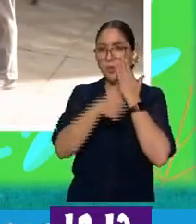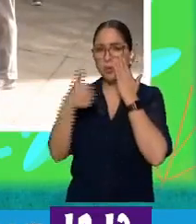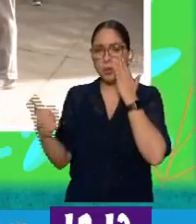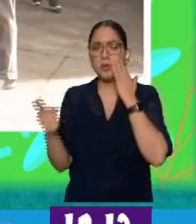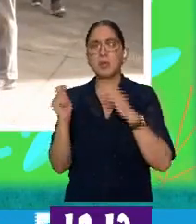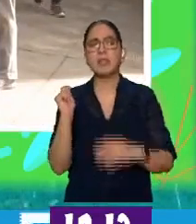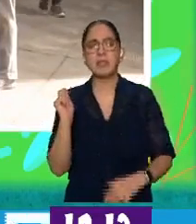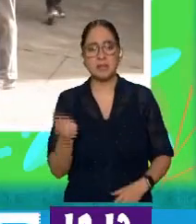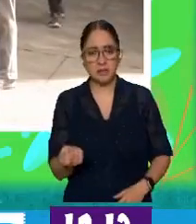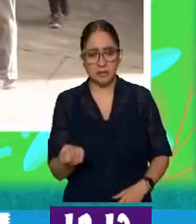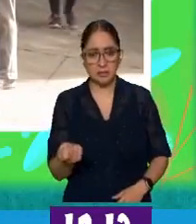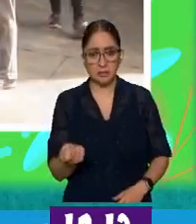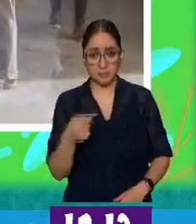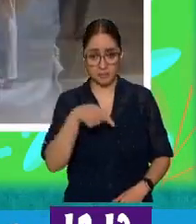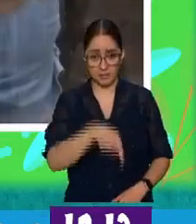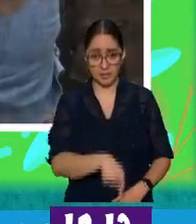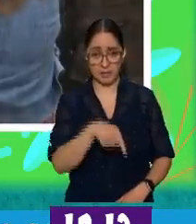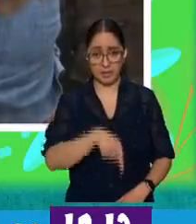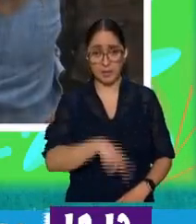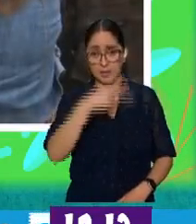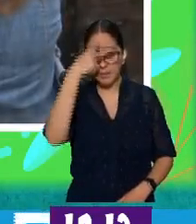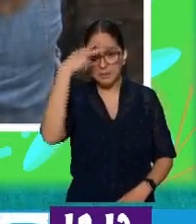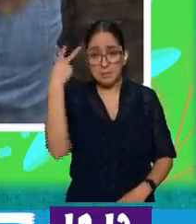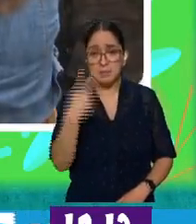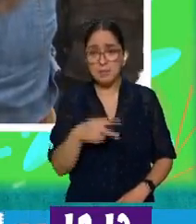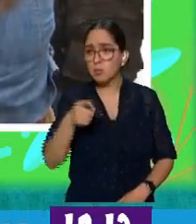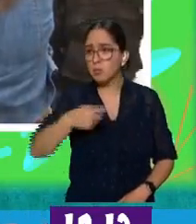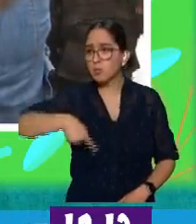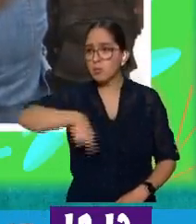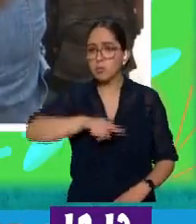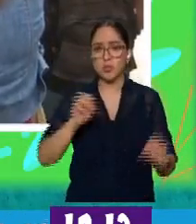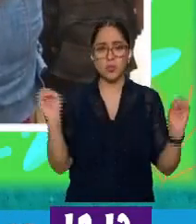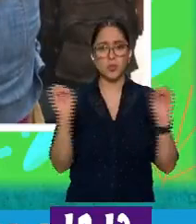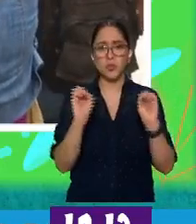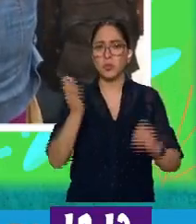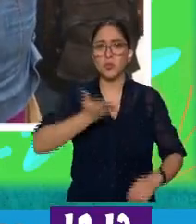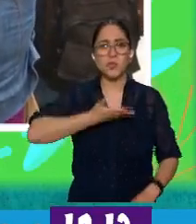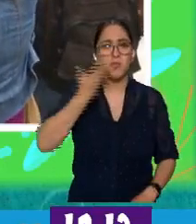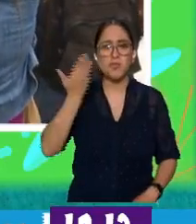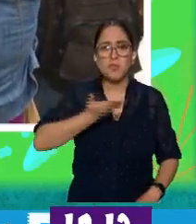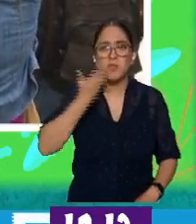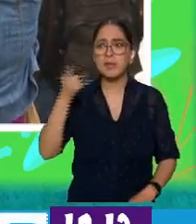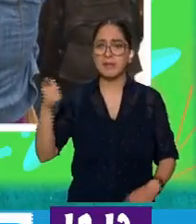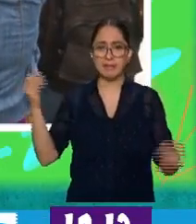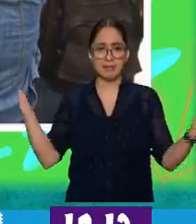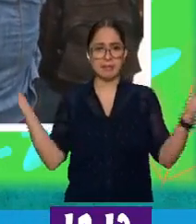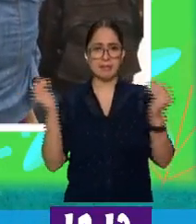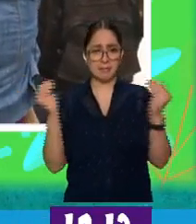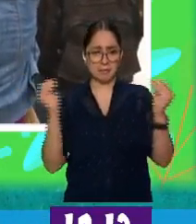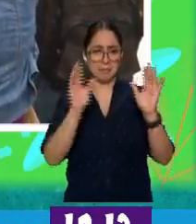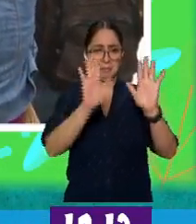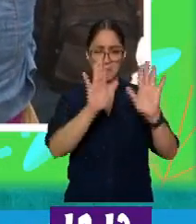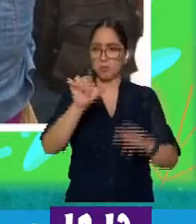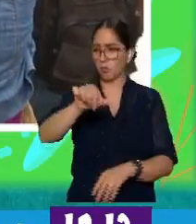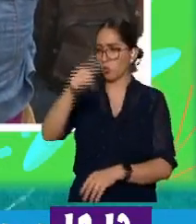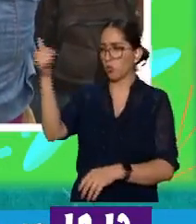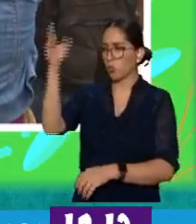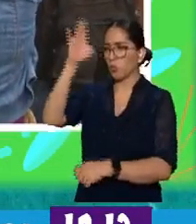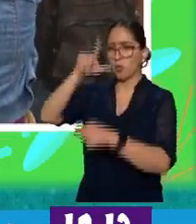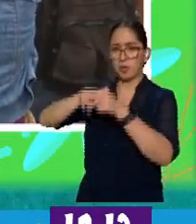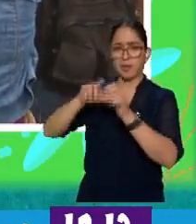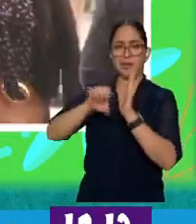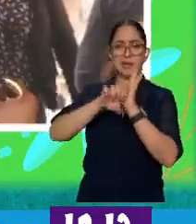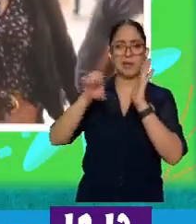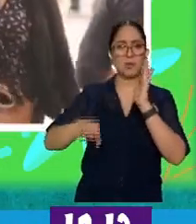es, en México no estamos acostumbrados tanto a debatir. En otras culturas, si tú, por ejemplo, vas a Alemania